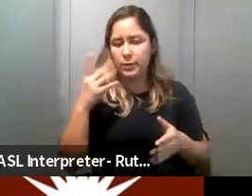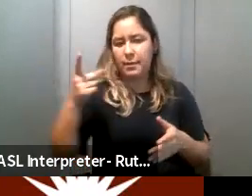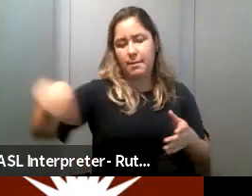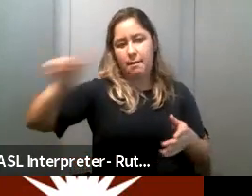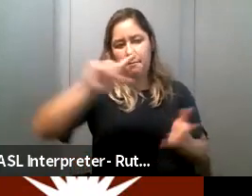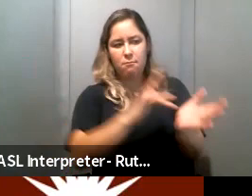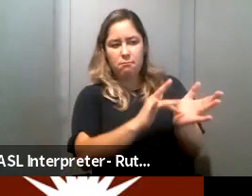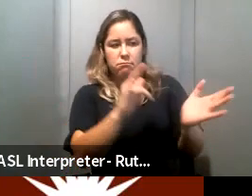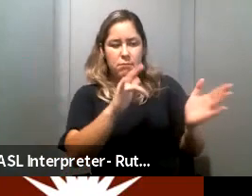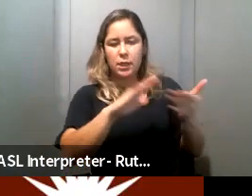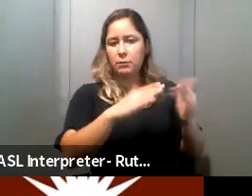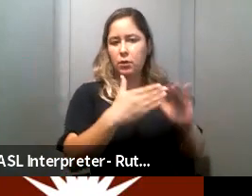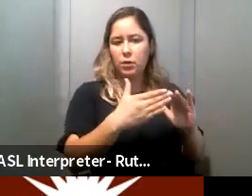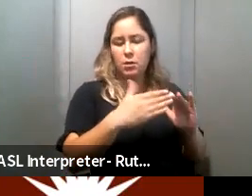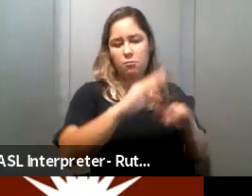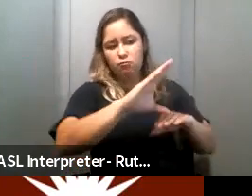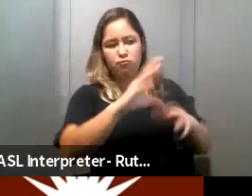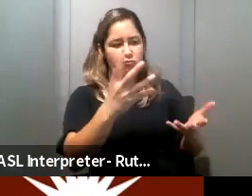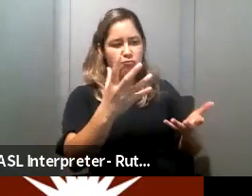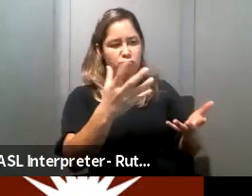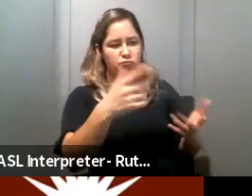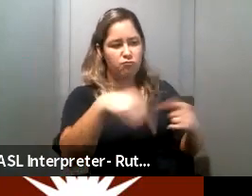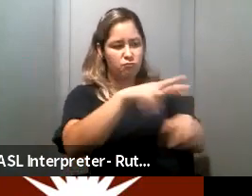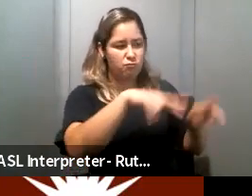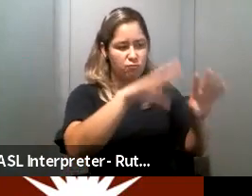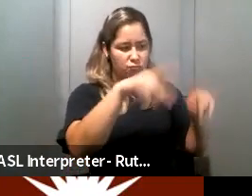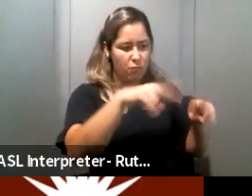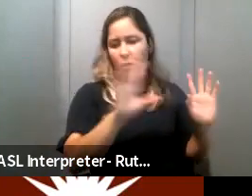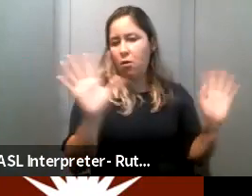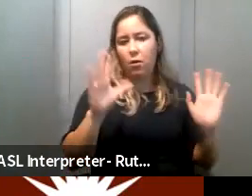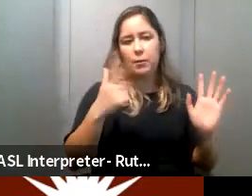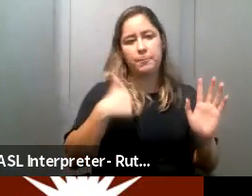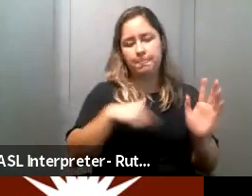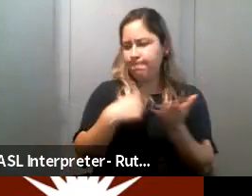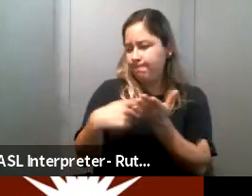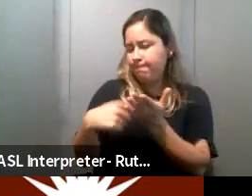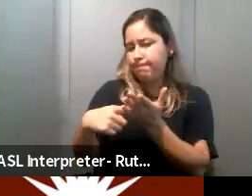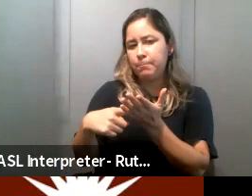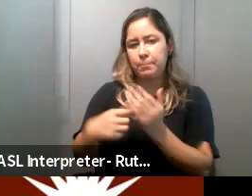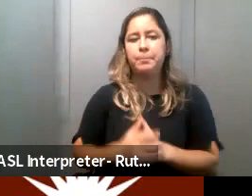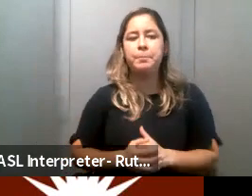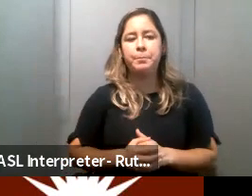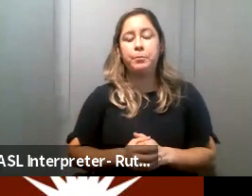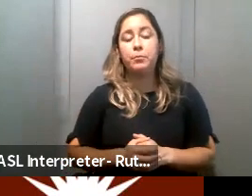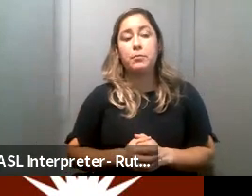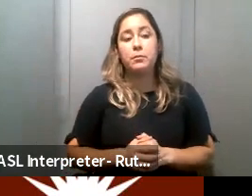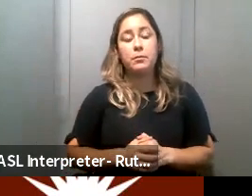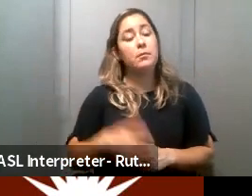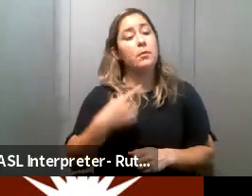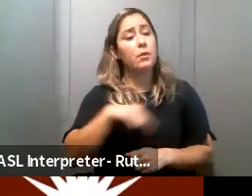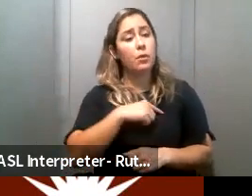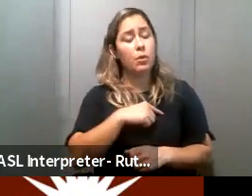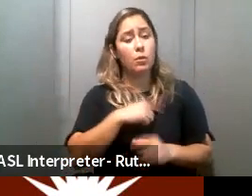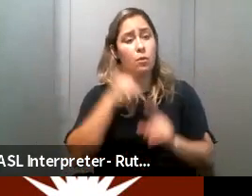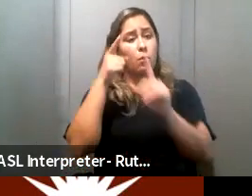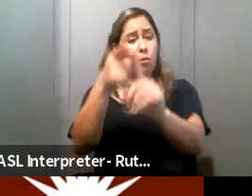Simplemente como para dar un poco de noción en qué nos enfocamos en esta organización, y es pues construir una sociedad justa